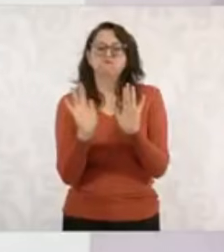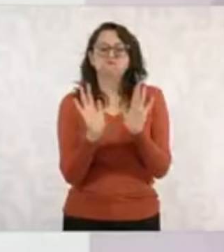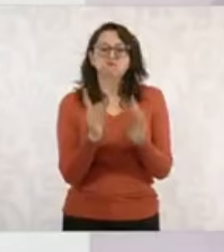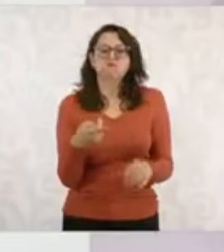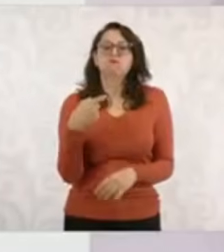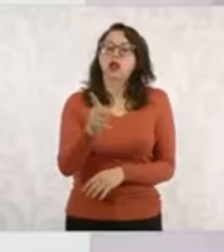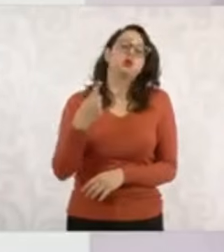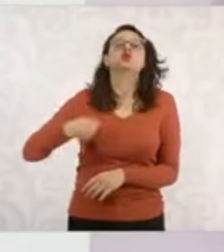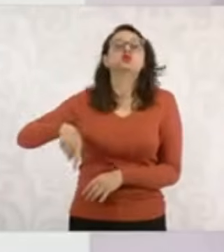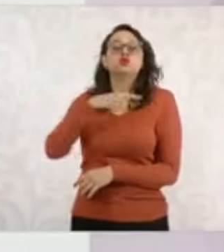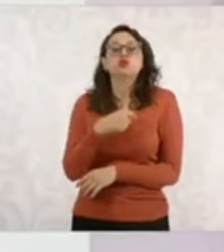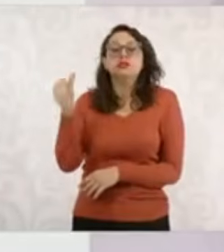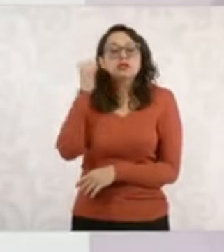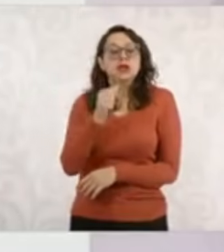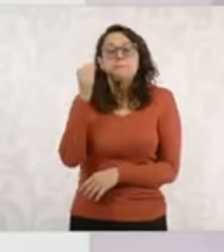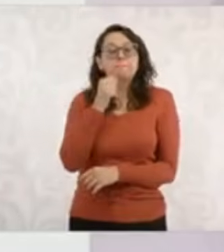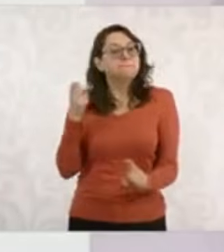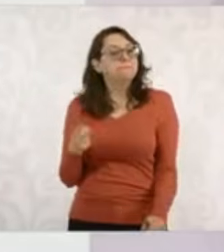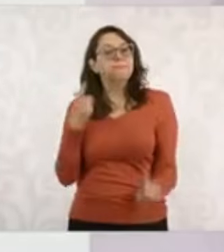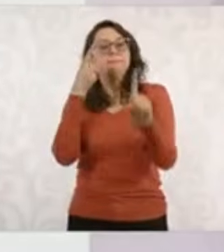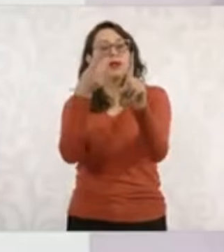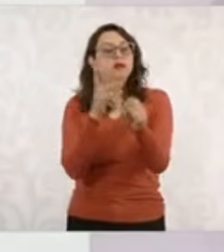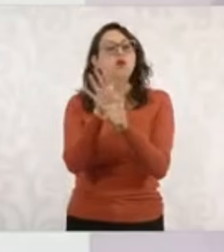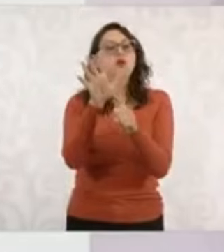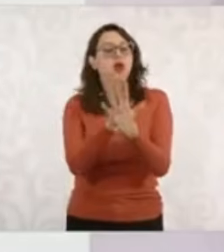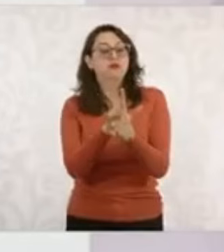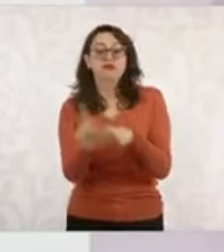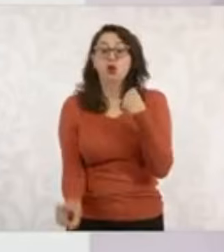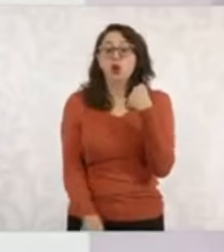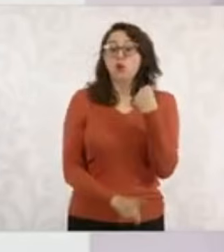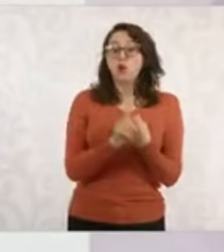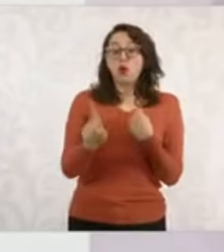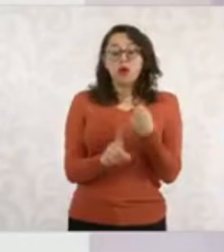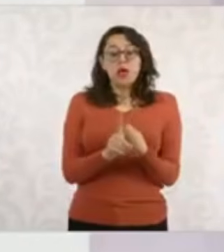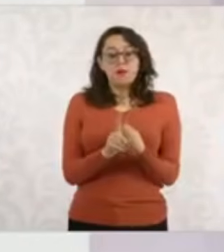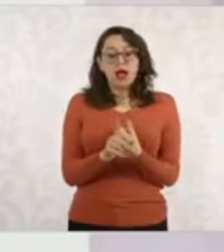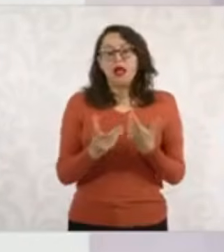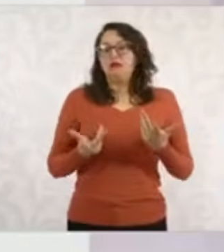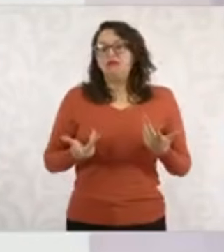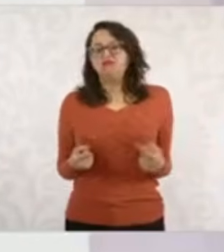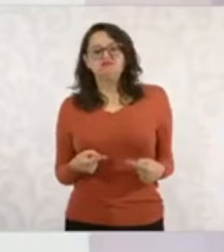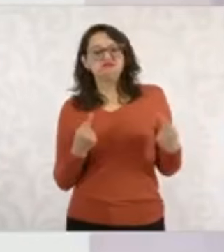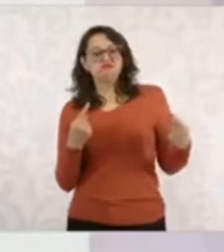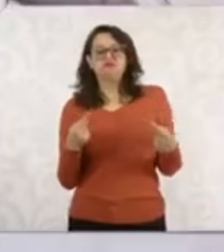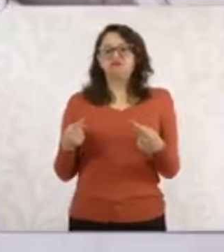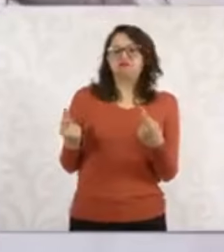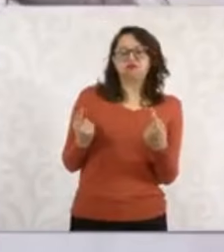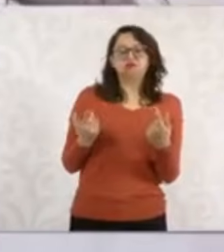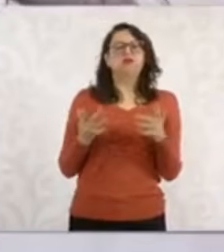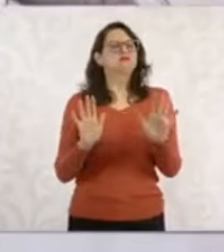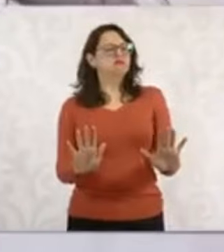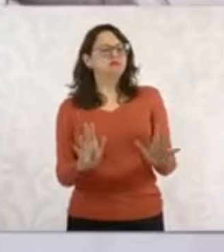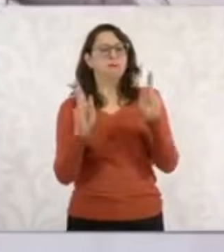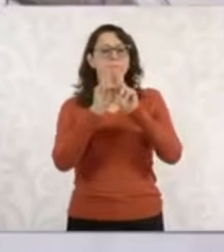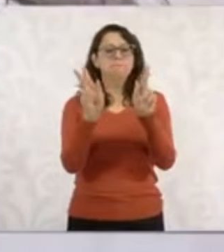buscaremos que se resuelva cualquier tipo de problema, discrepancia, por la vía de la